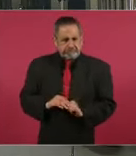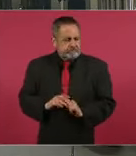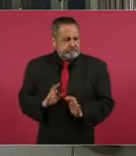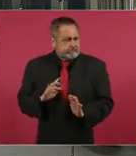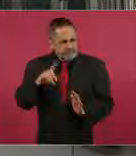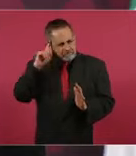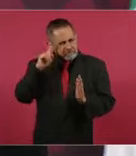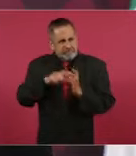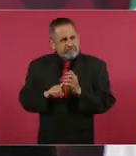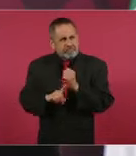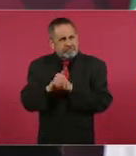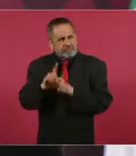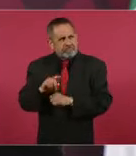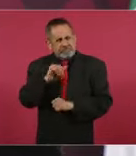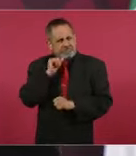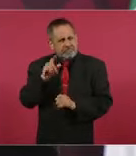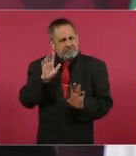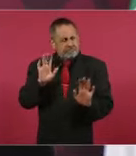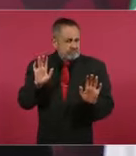ningún problema